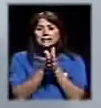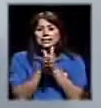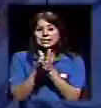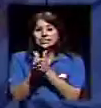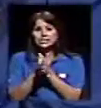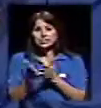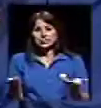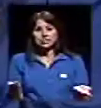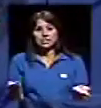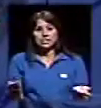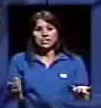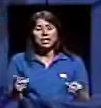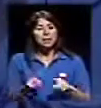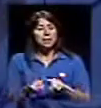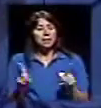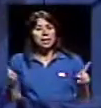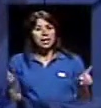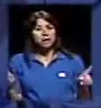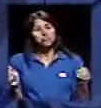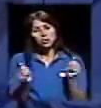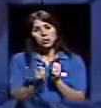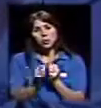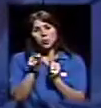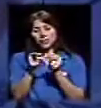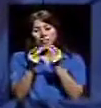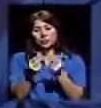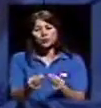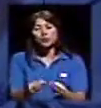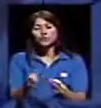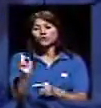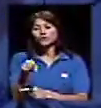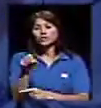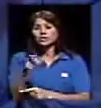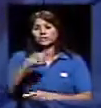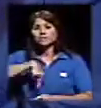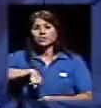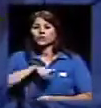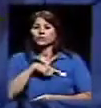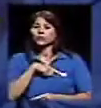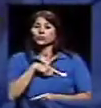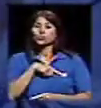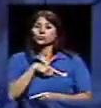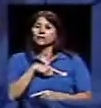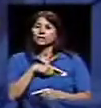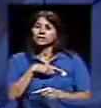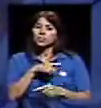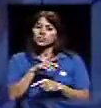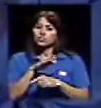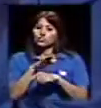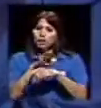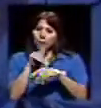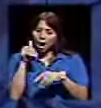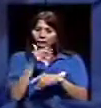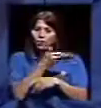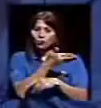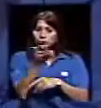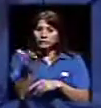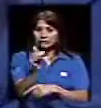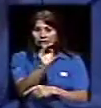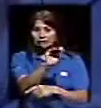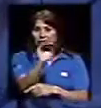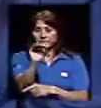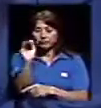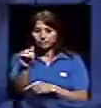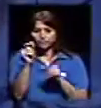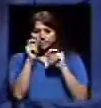términos generales, con este presupuesto sí estamos haciendo un llamado o generando una alerta, y